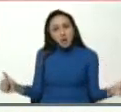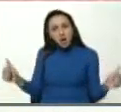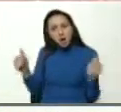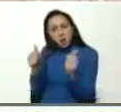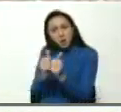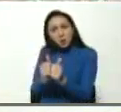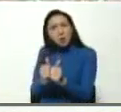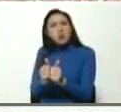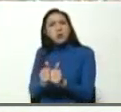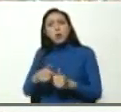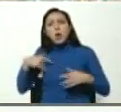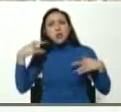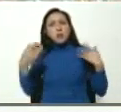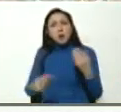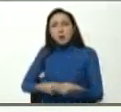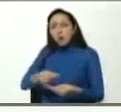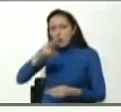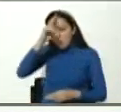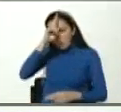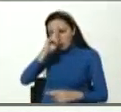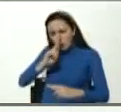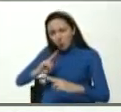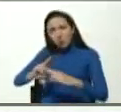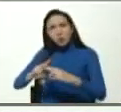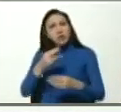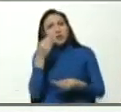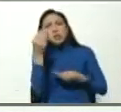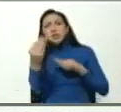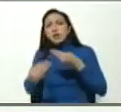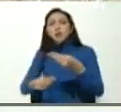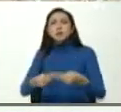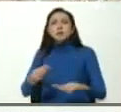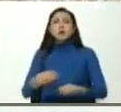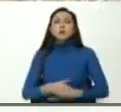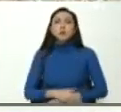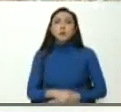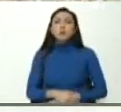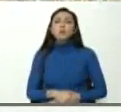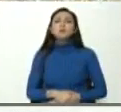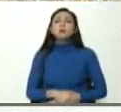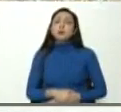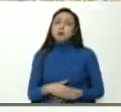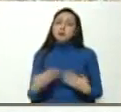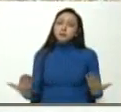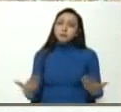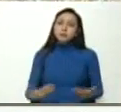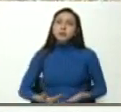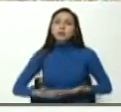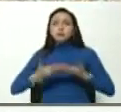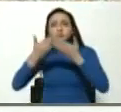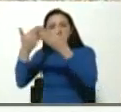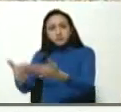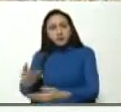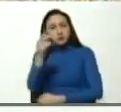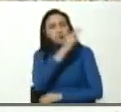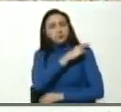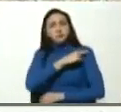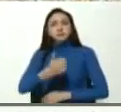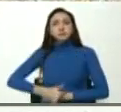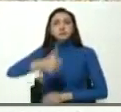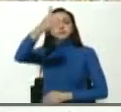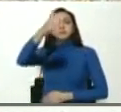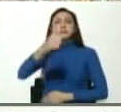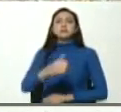estos actos los honores de estado que le rendimos a nuestro gobernador y general en jefe